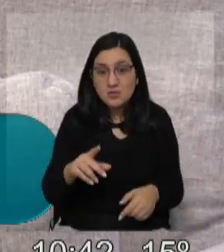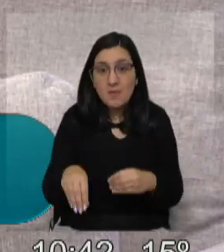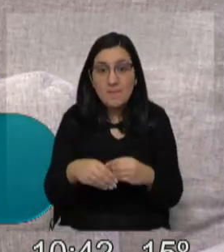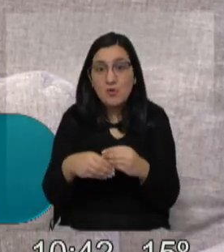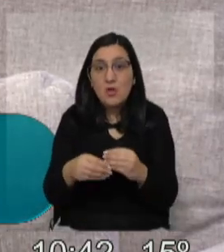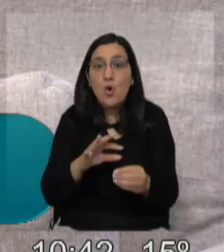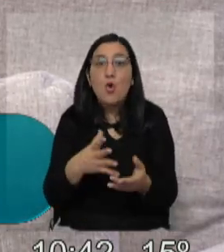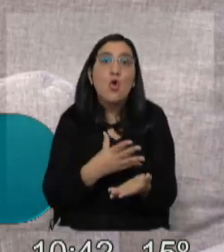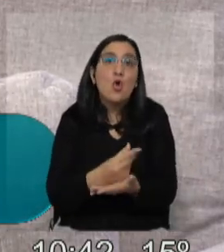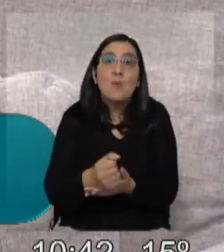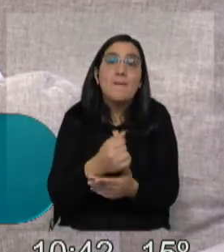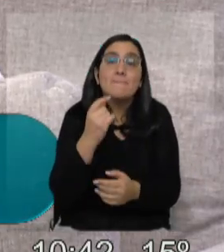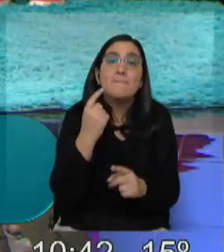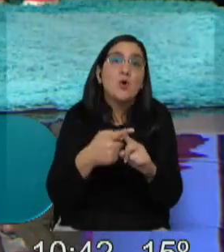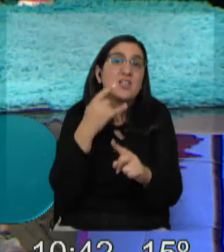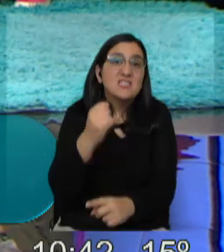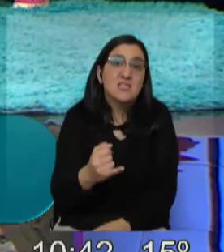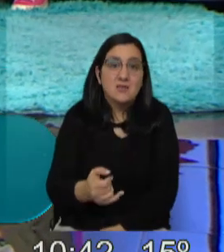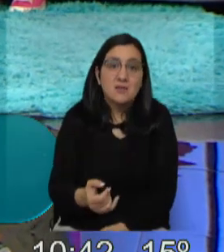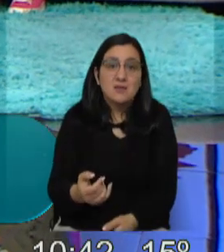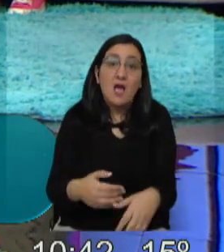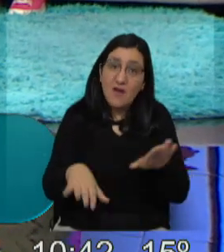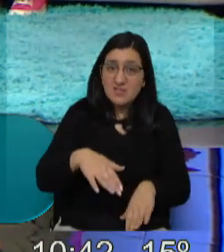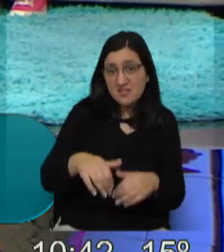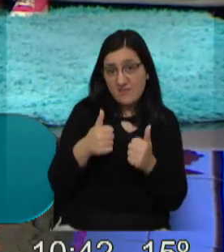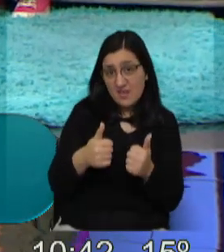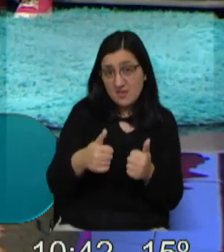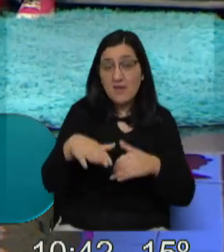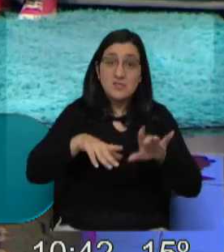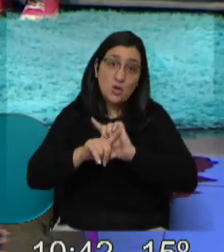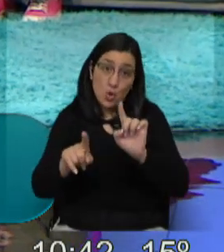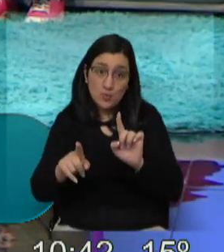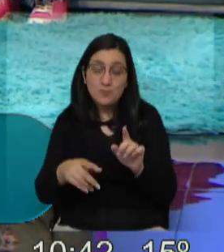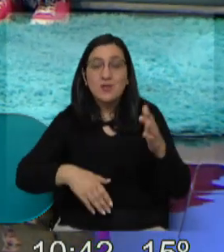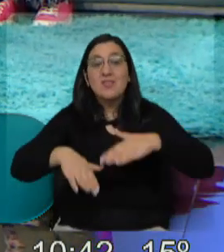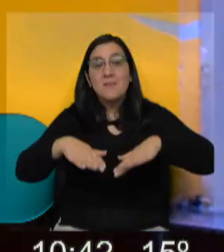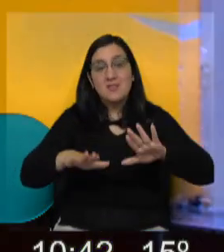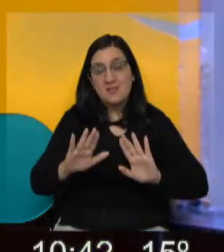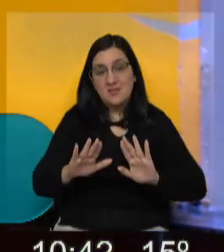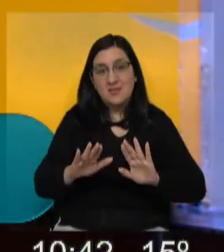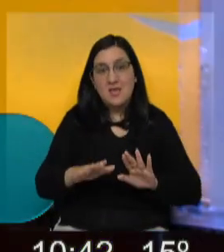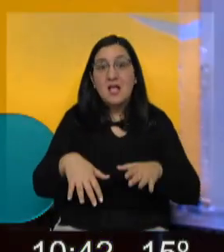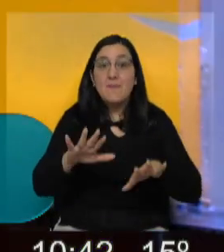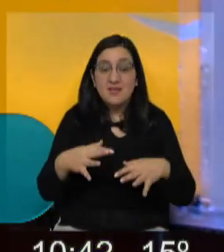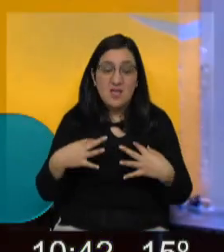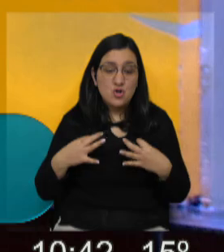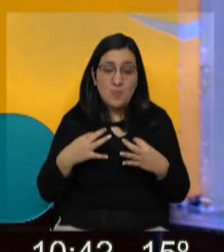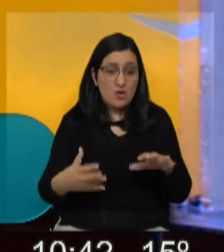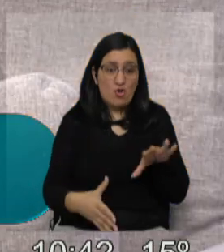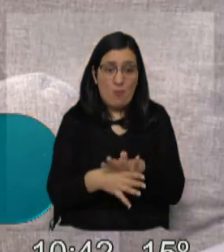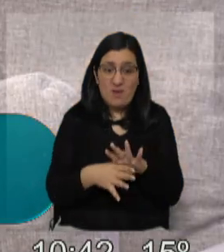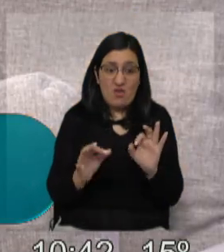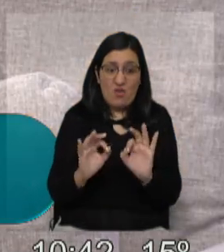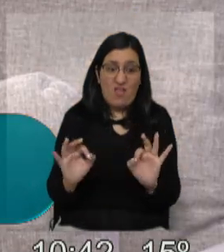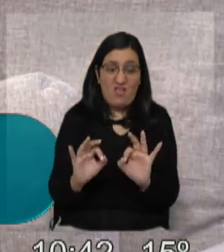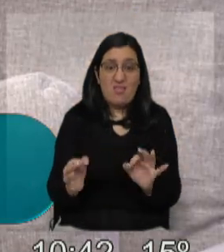estoy comprando por deseo y por impulso? Que a veces está bueno y a veces no. Sí, porque de repente tenés ropa que es incombinable o imposible que